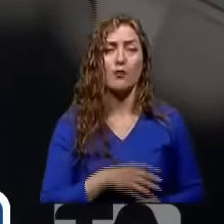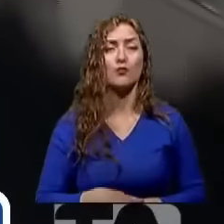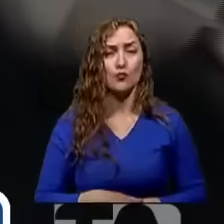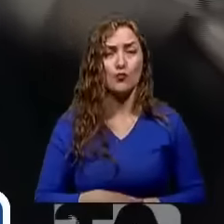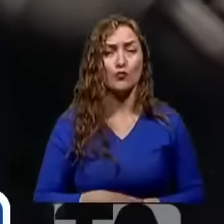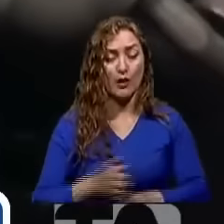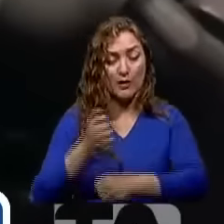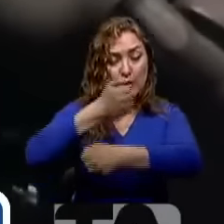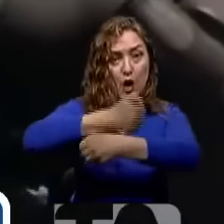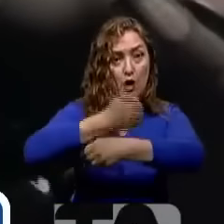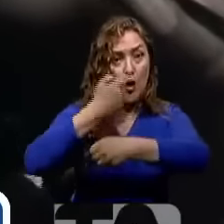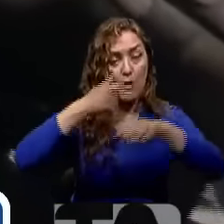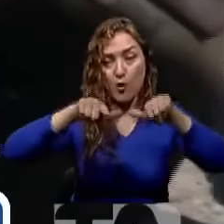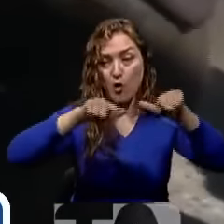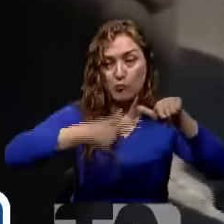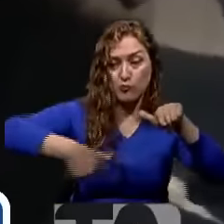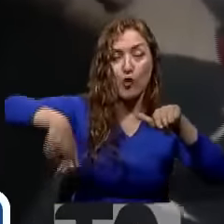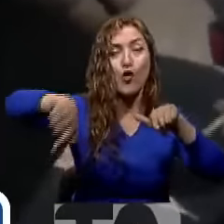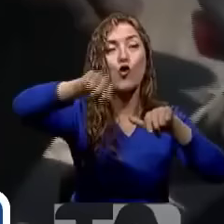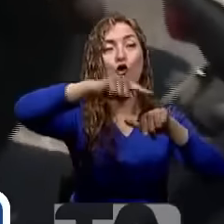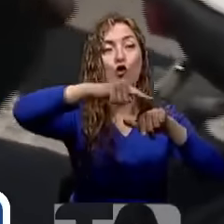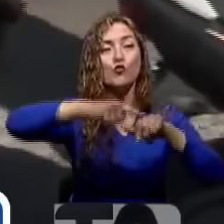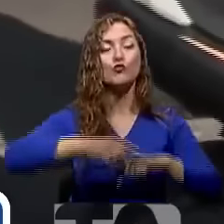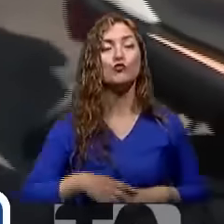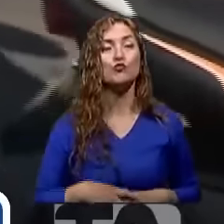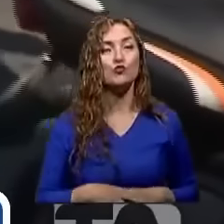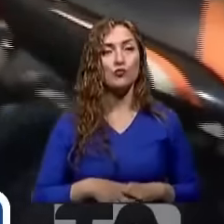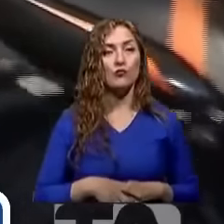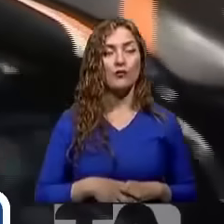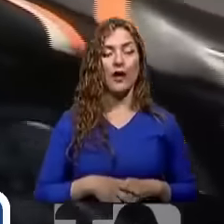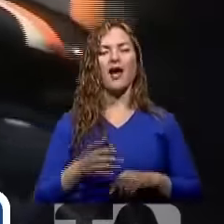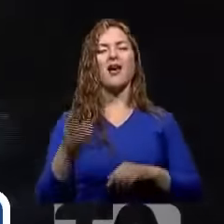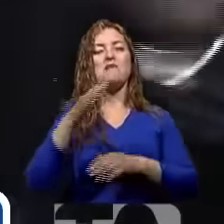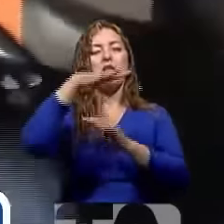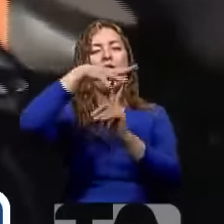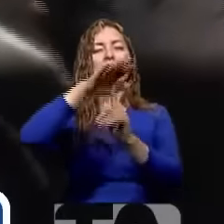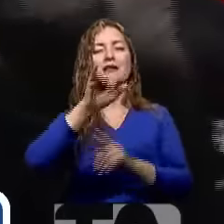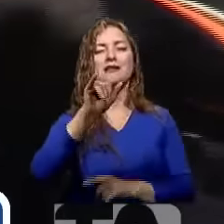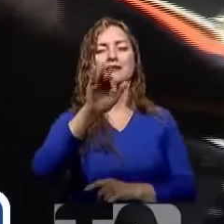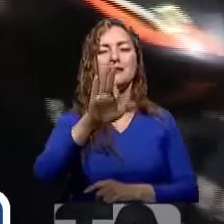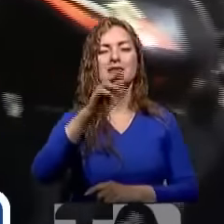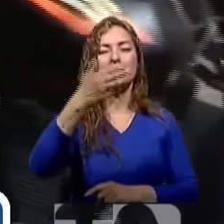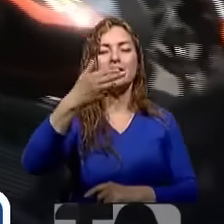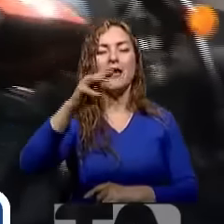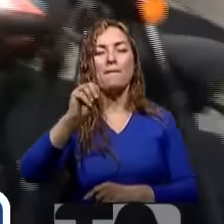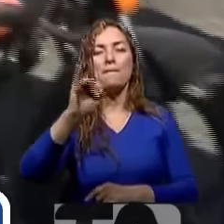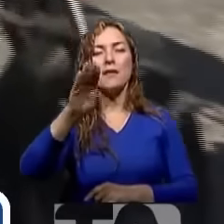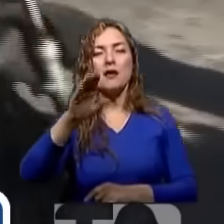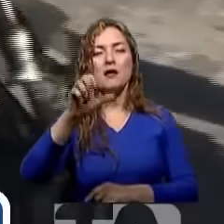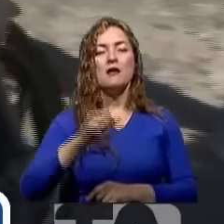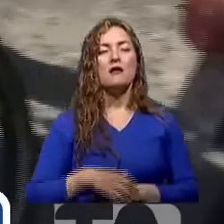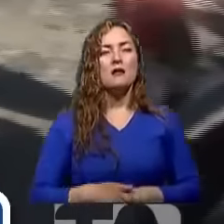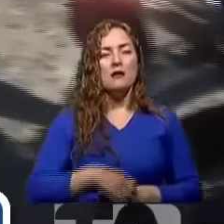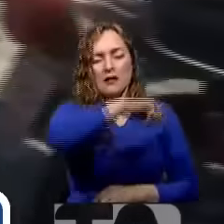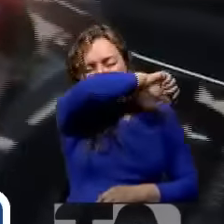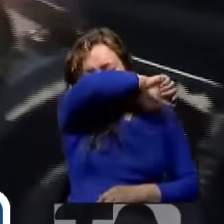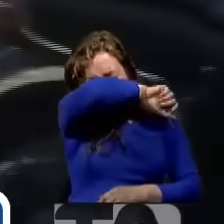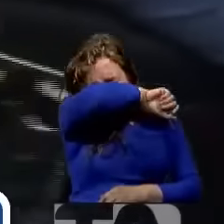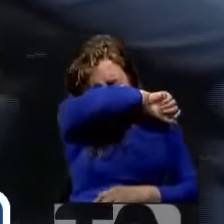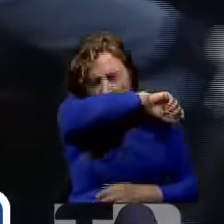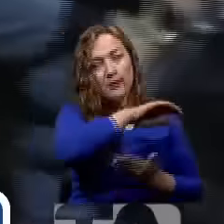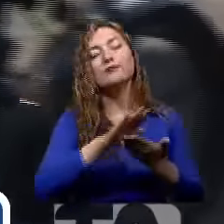San Roque, que usted puede ver, tenemos en el circuito y Chimbía también, otros lugares de interés en lo que es la Vicentina, en lo que